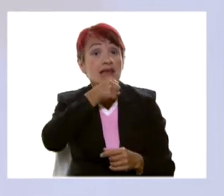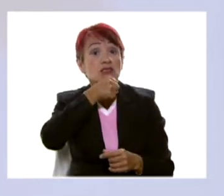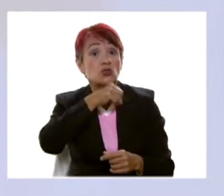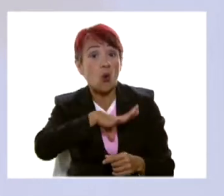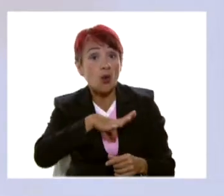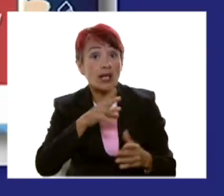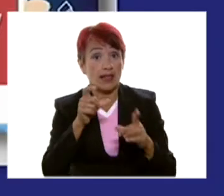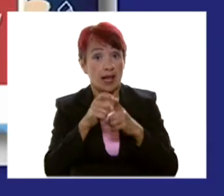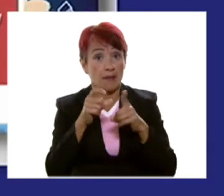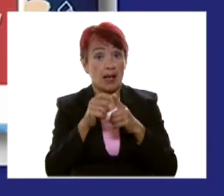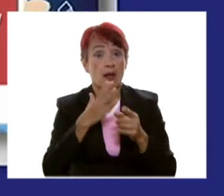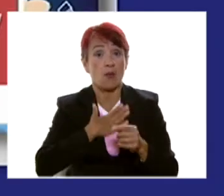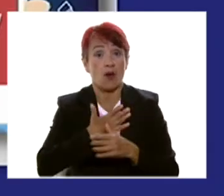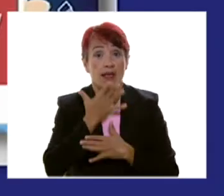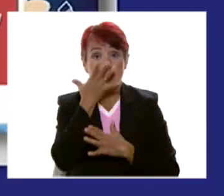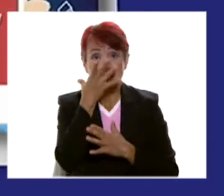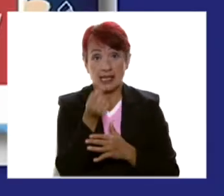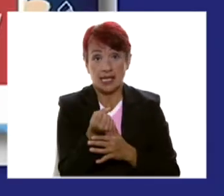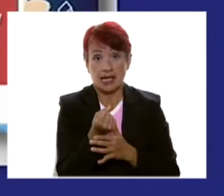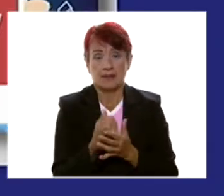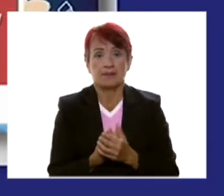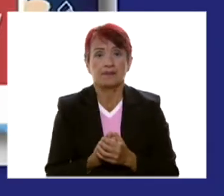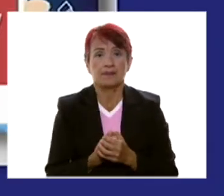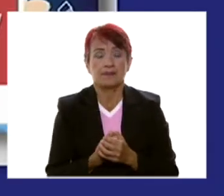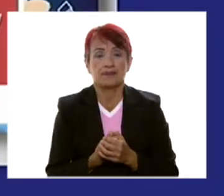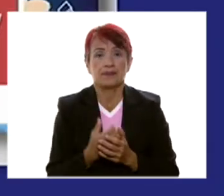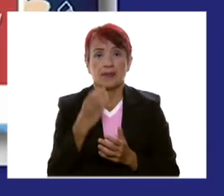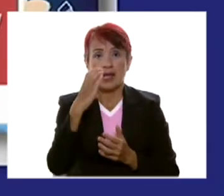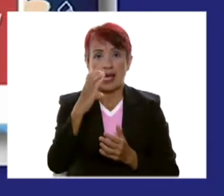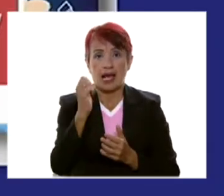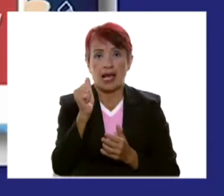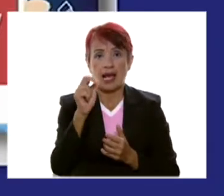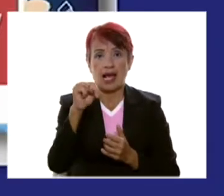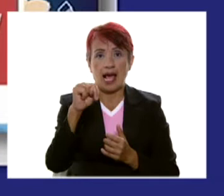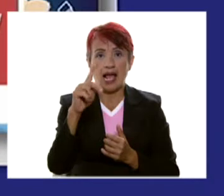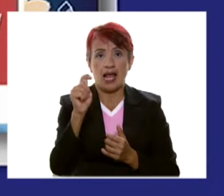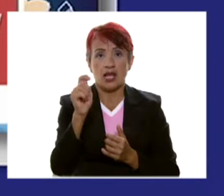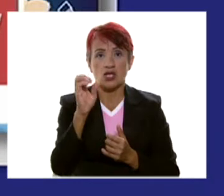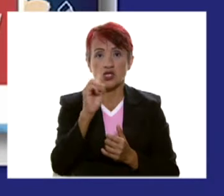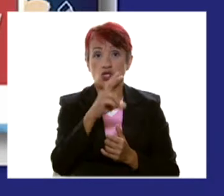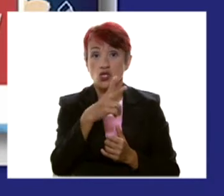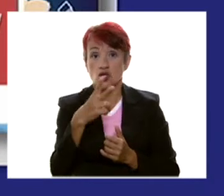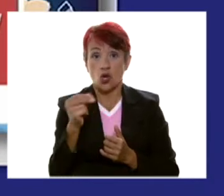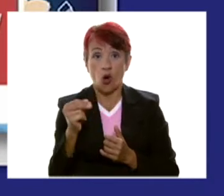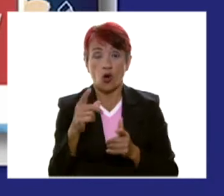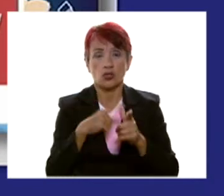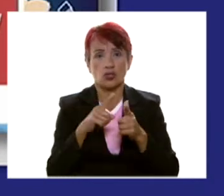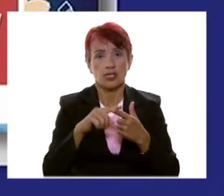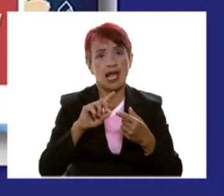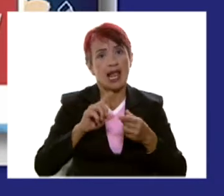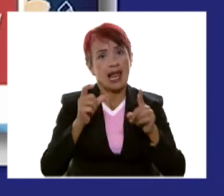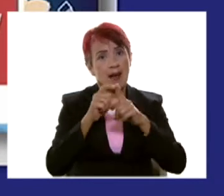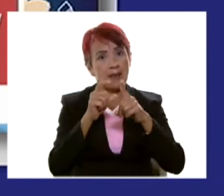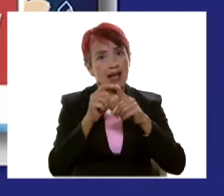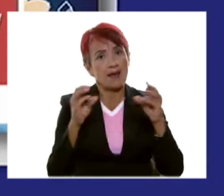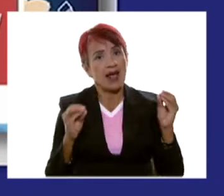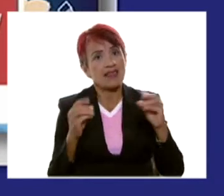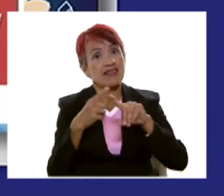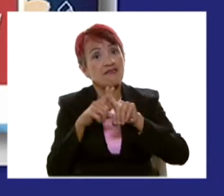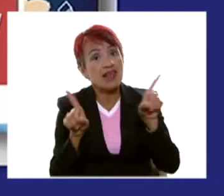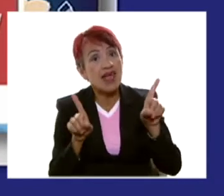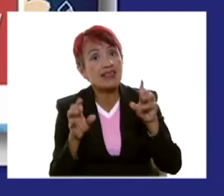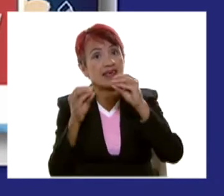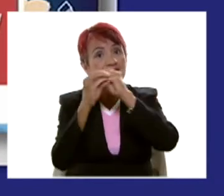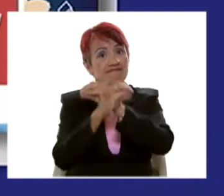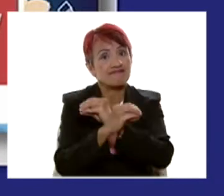contracción la entiendan. ¿Okay? Cannot o can't. Fíjense, esto es la contracción de esta palabra que tenemos aquí,